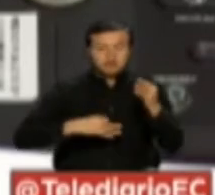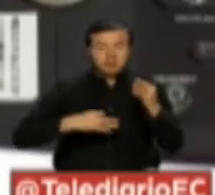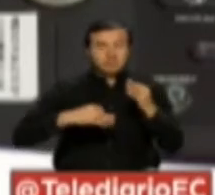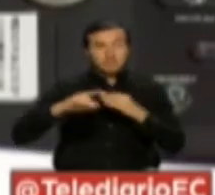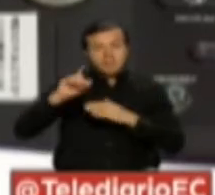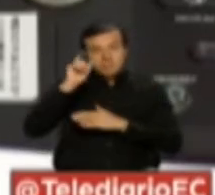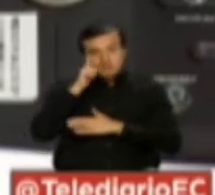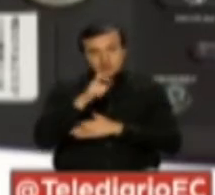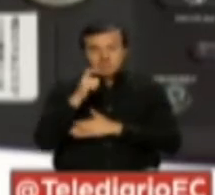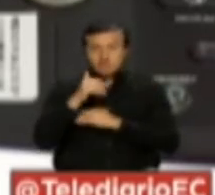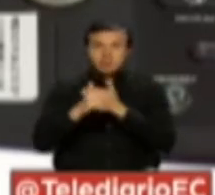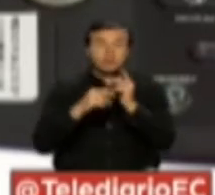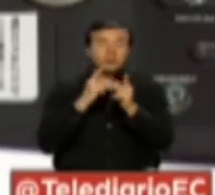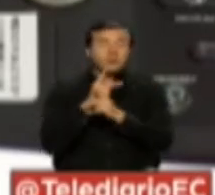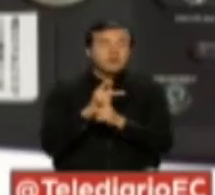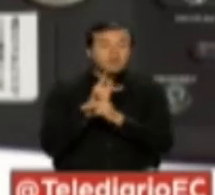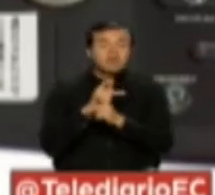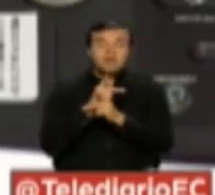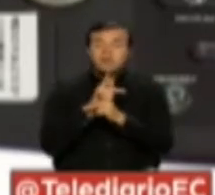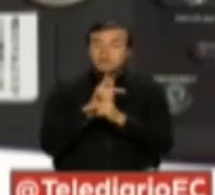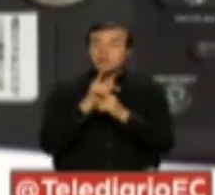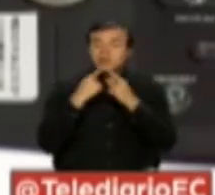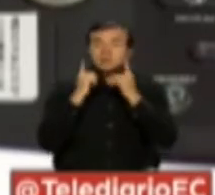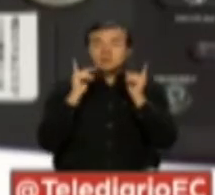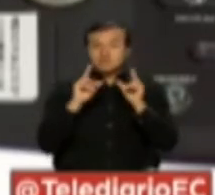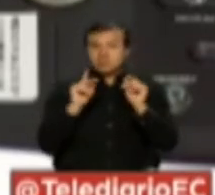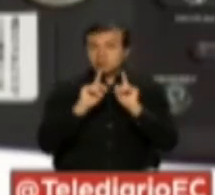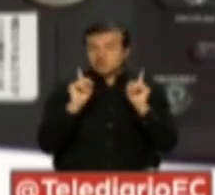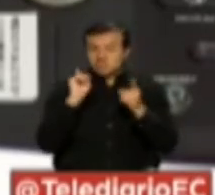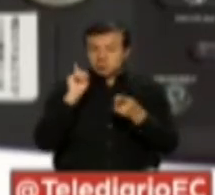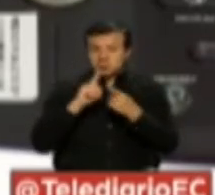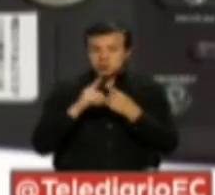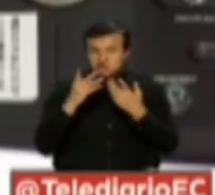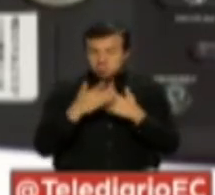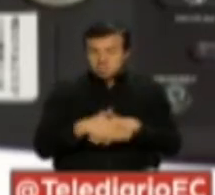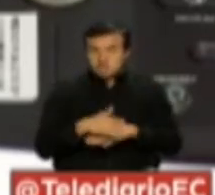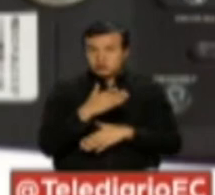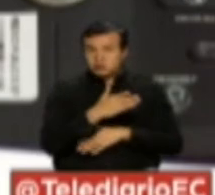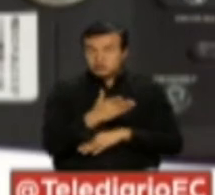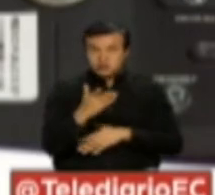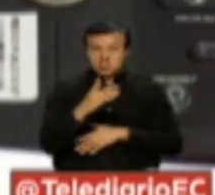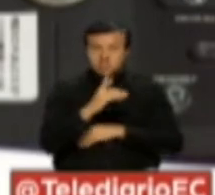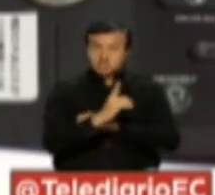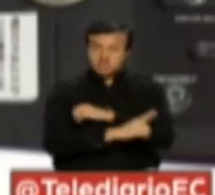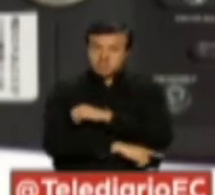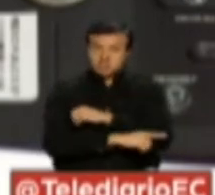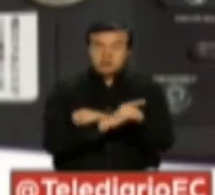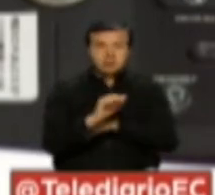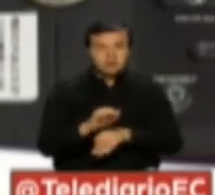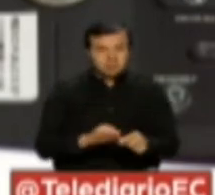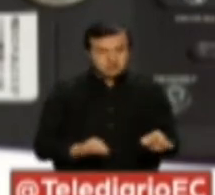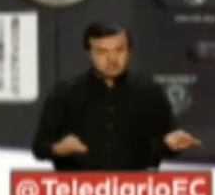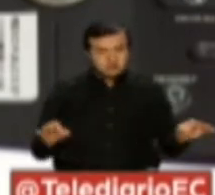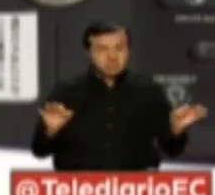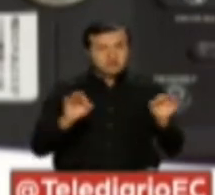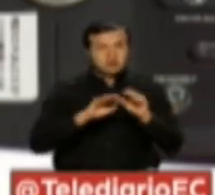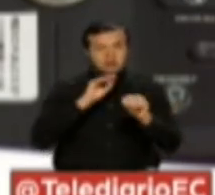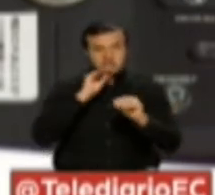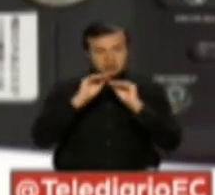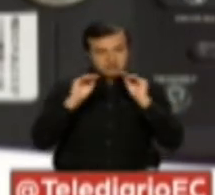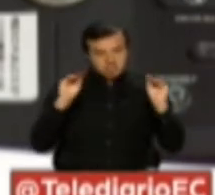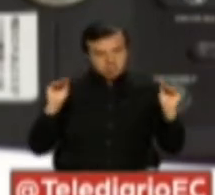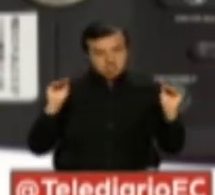tener el debido cuidado de que no se hagan públicos hasta el momento en que exista una sentencia. Es lo deseable, insisto,